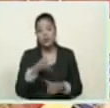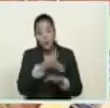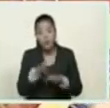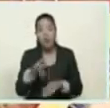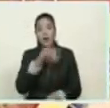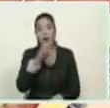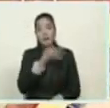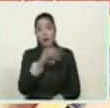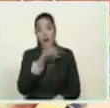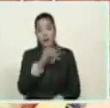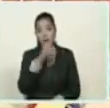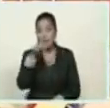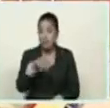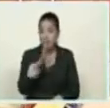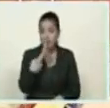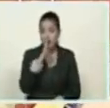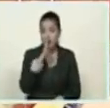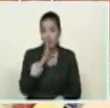barinesa